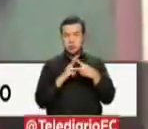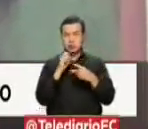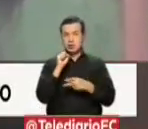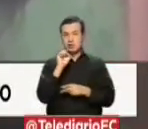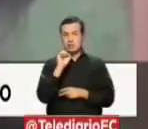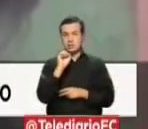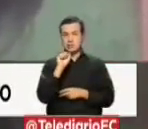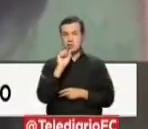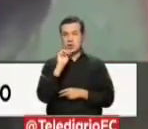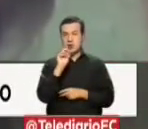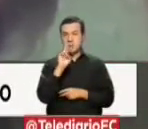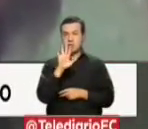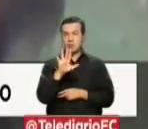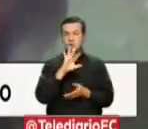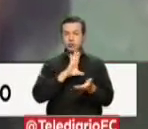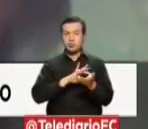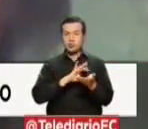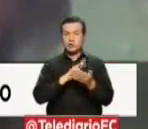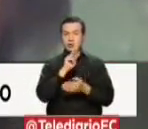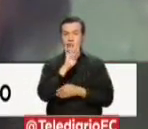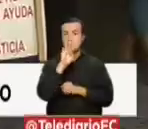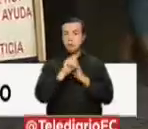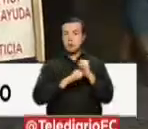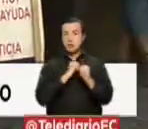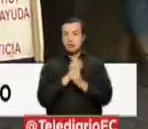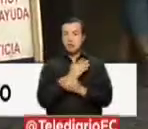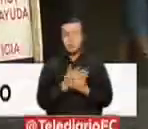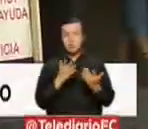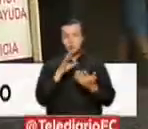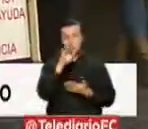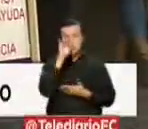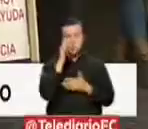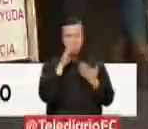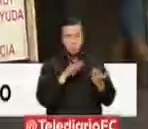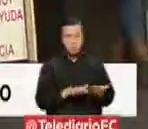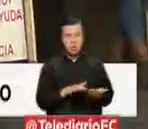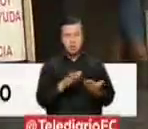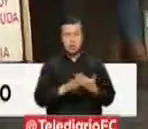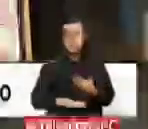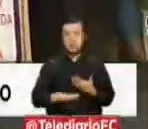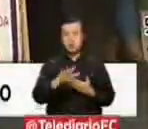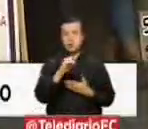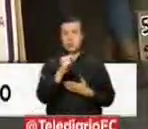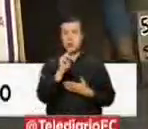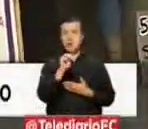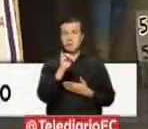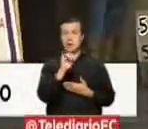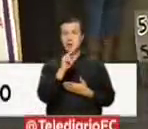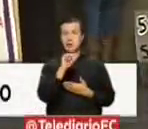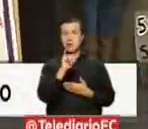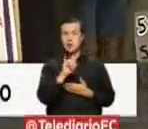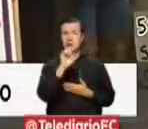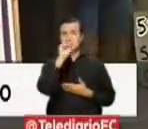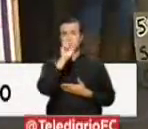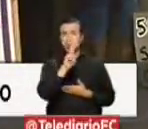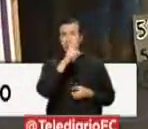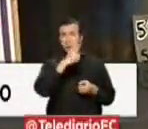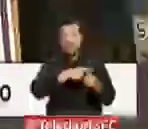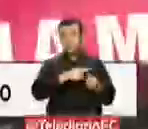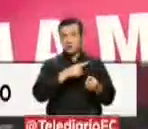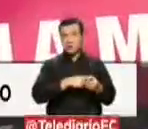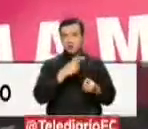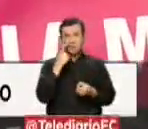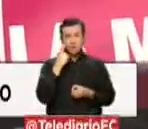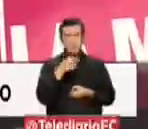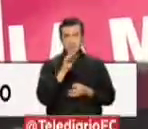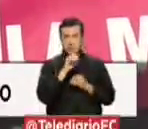Palma, estudiante de medicina de 24 años de edad, que fue encontrada muerta en una quebrada en el sector de Guamaní Sur de Quito en el mes de febrero del año en curso.